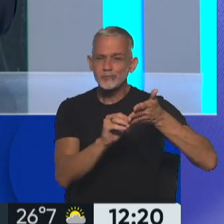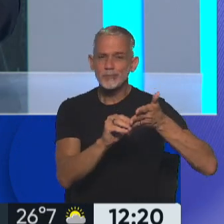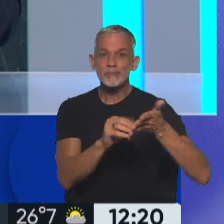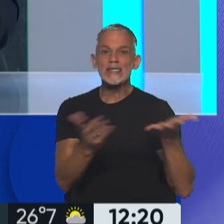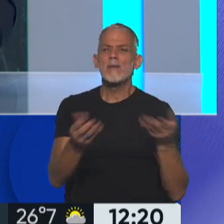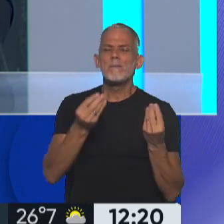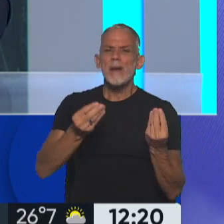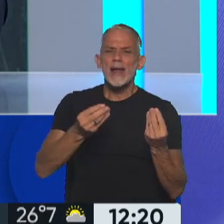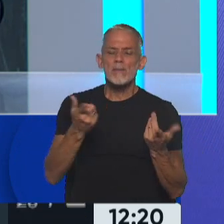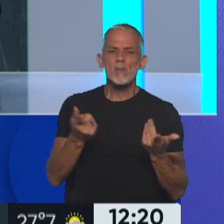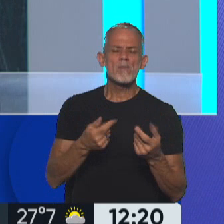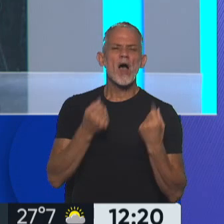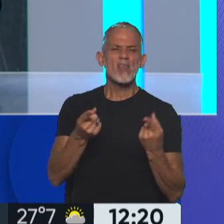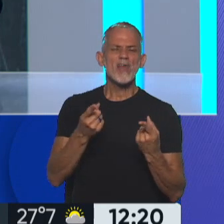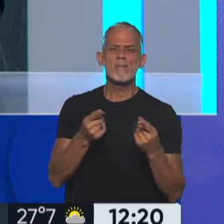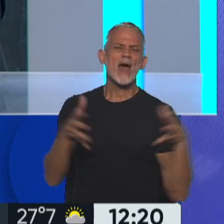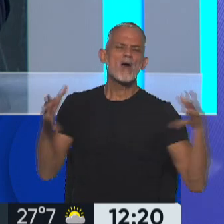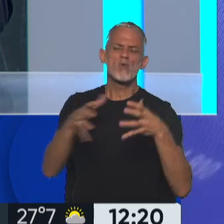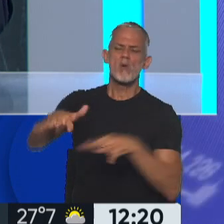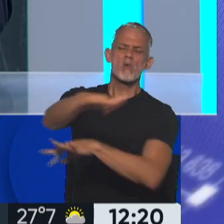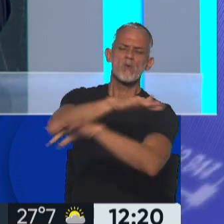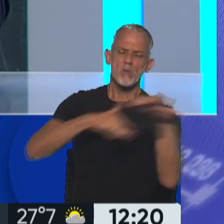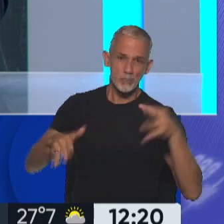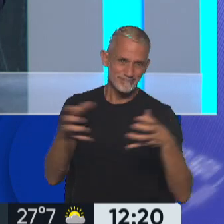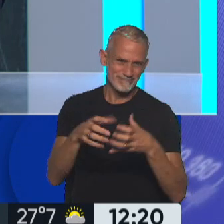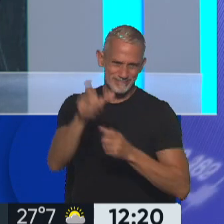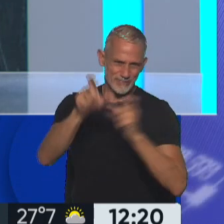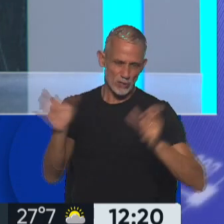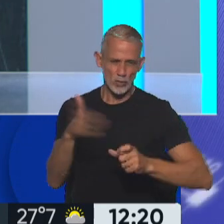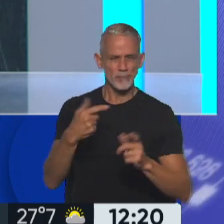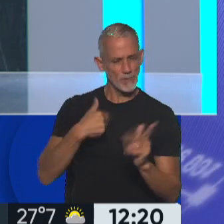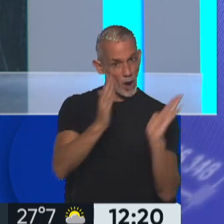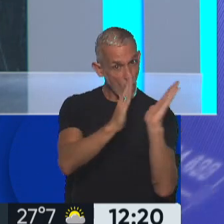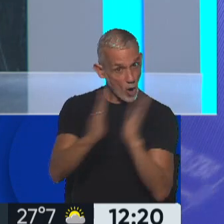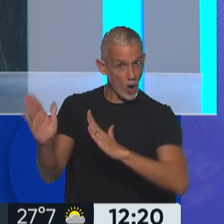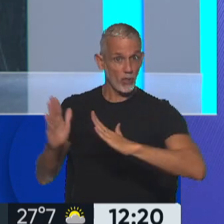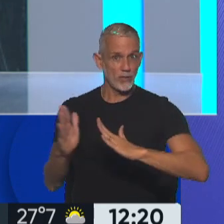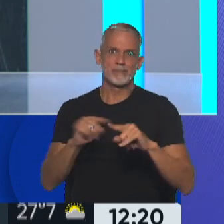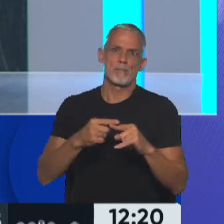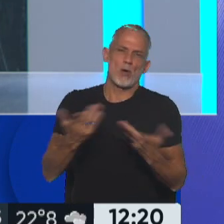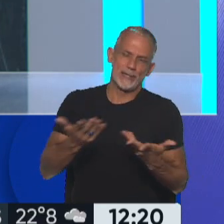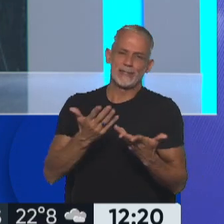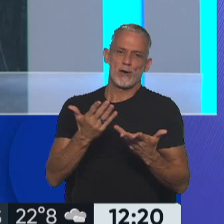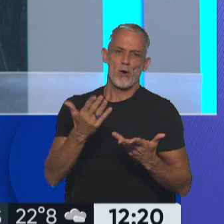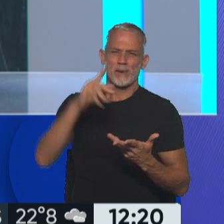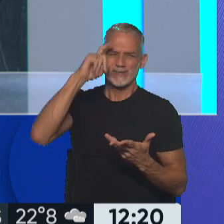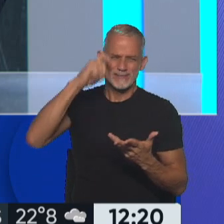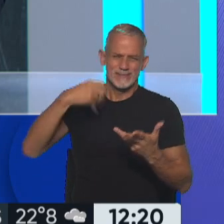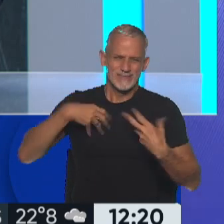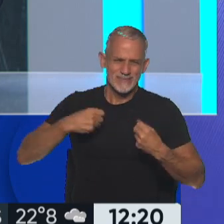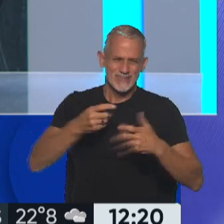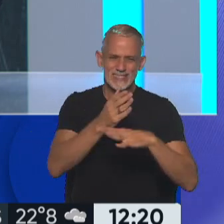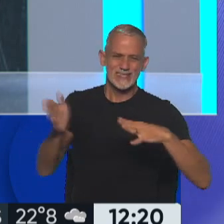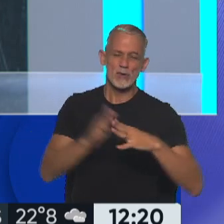tendiente a generar inmunidad de rebaño. Entonces por una cuestión de ordenamiento político sanitario,